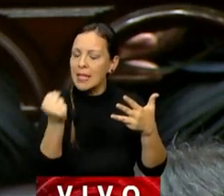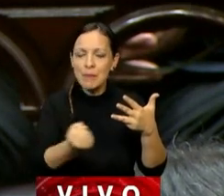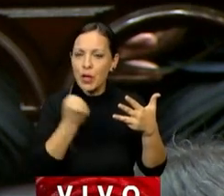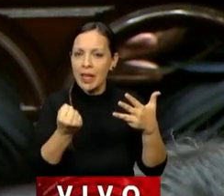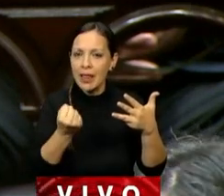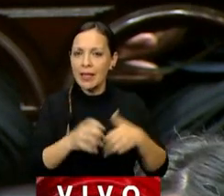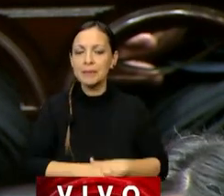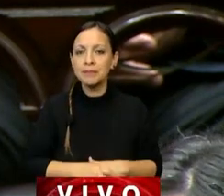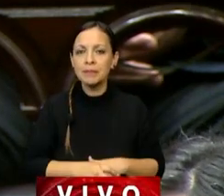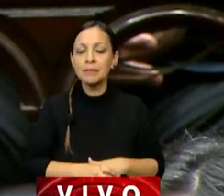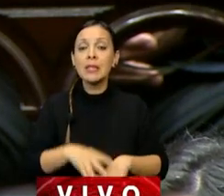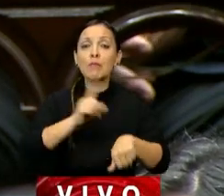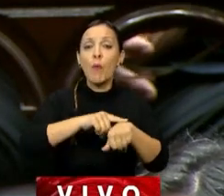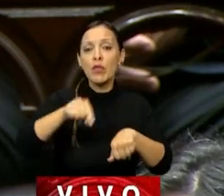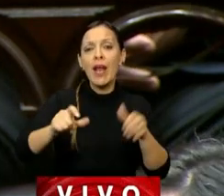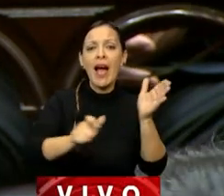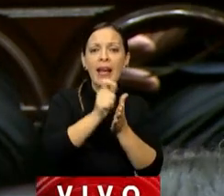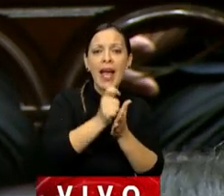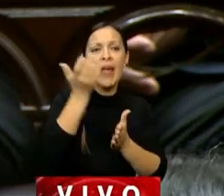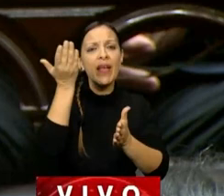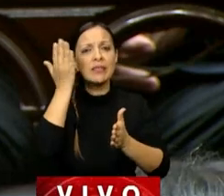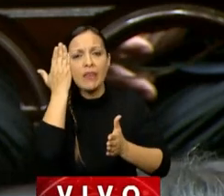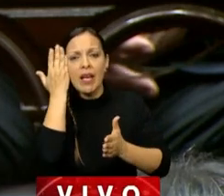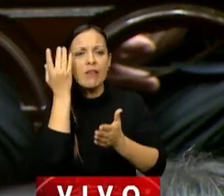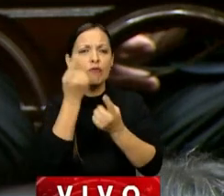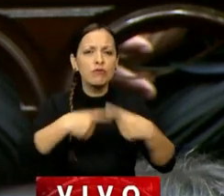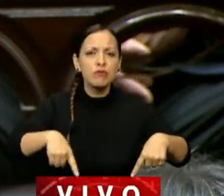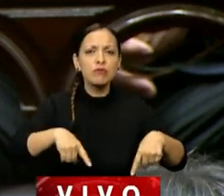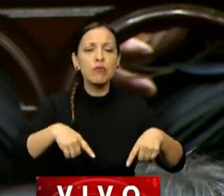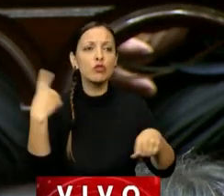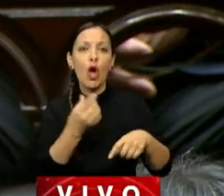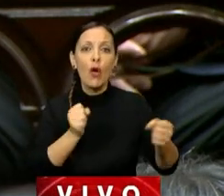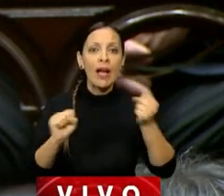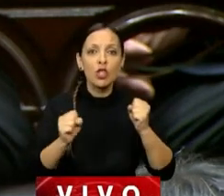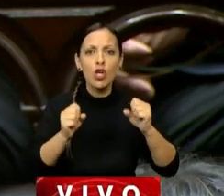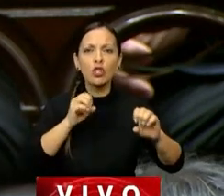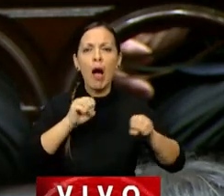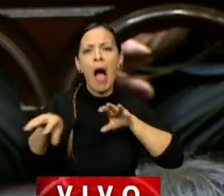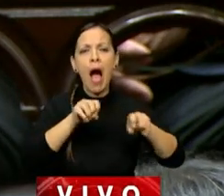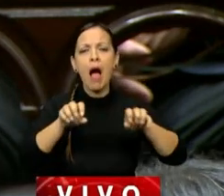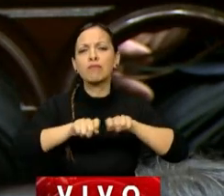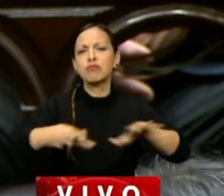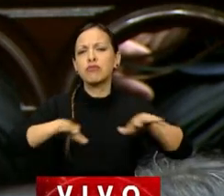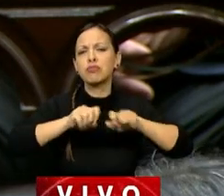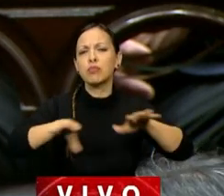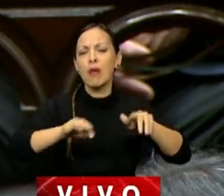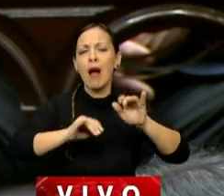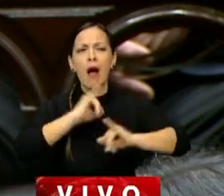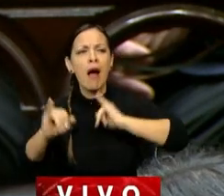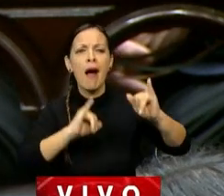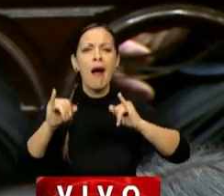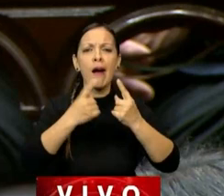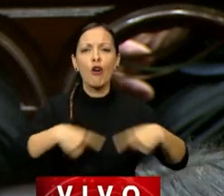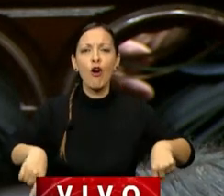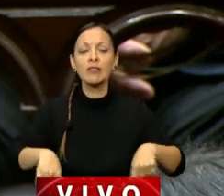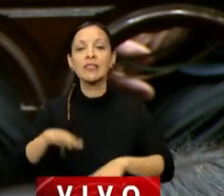En momentos de tantas redes sociales, en momentos de tanta ansiedad comunicacional, en momentos donde